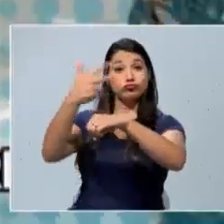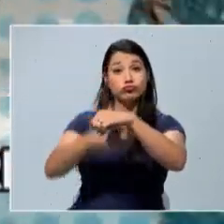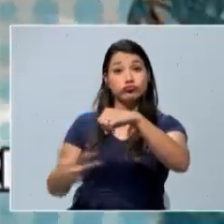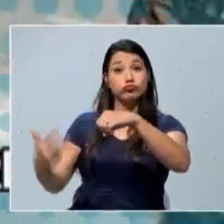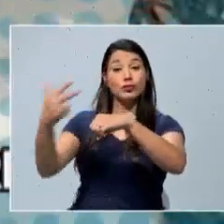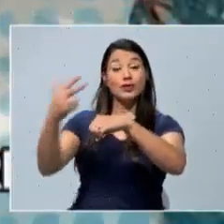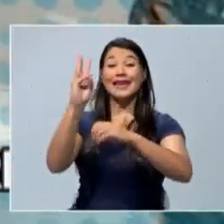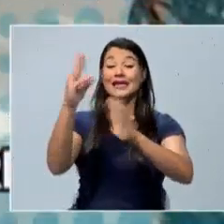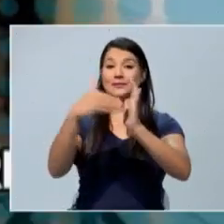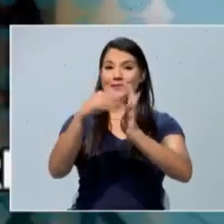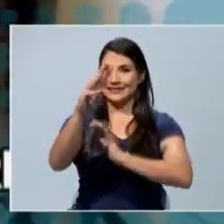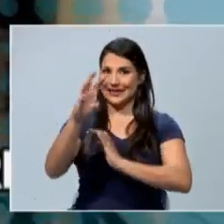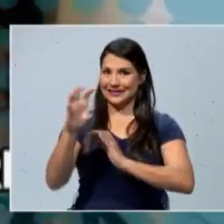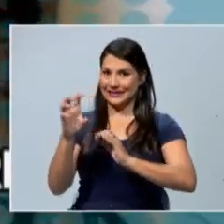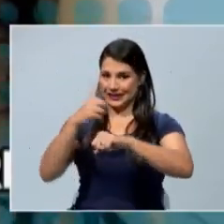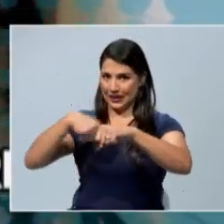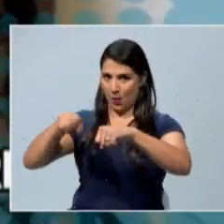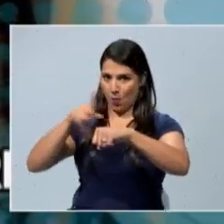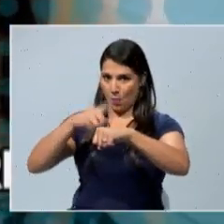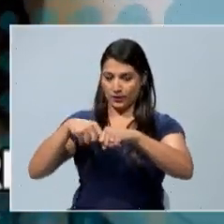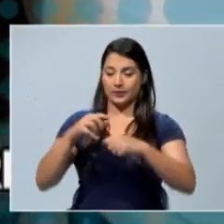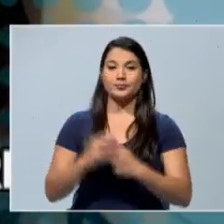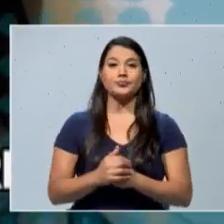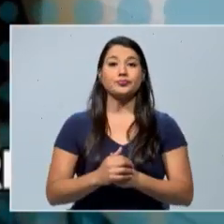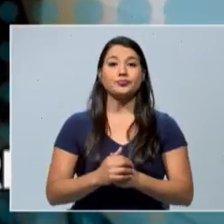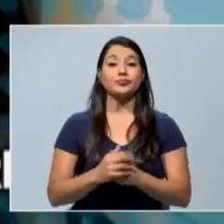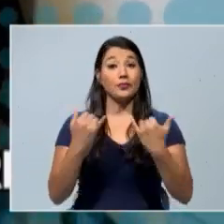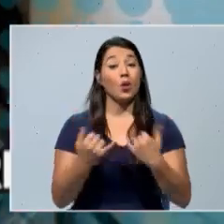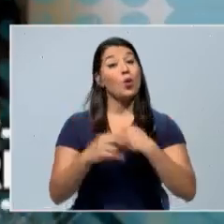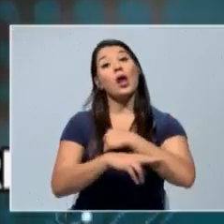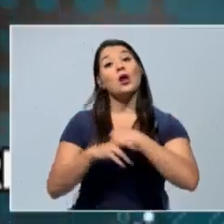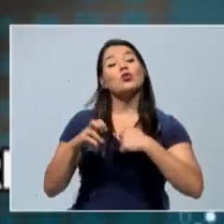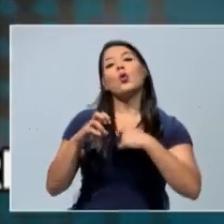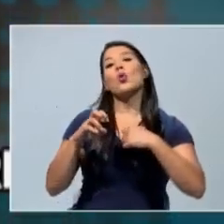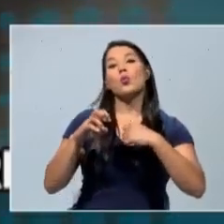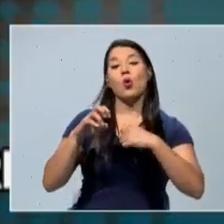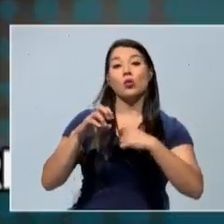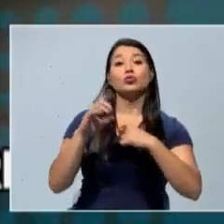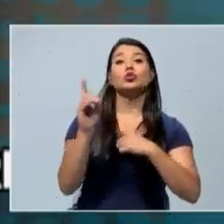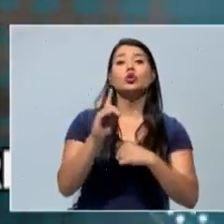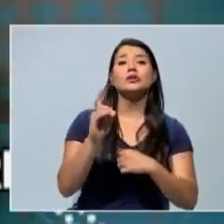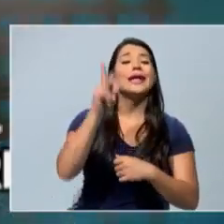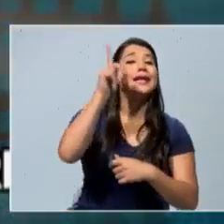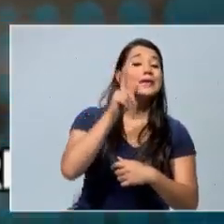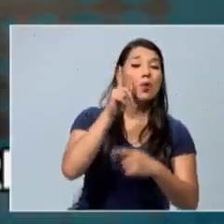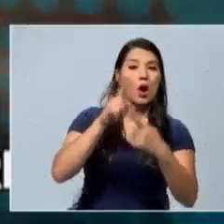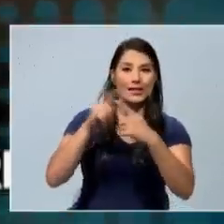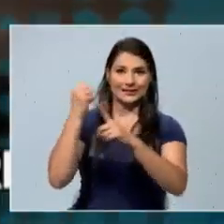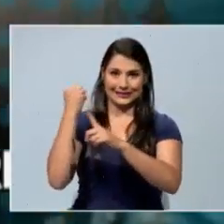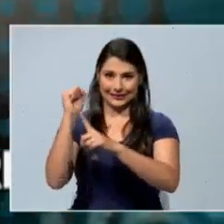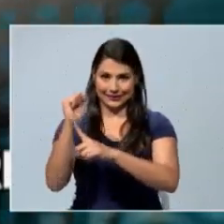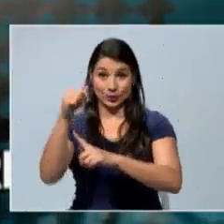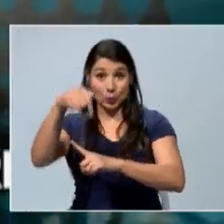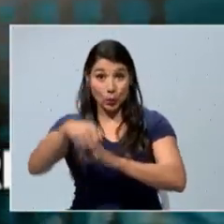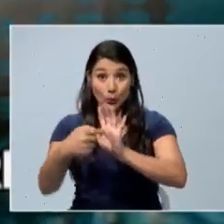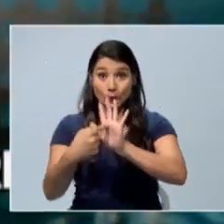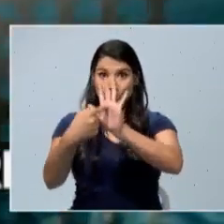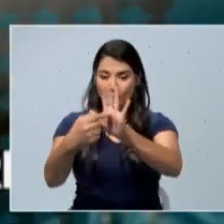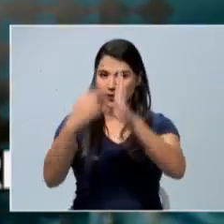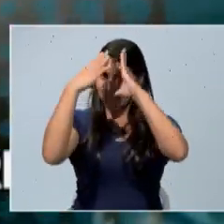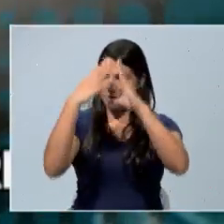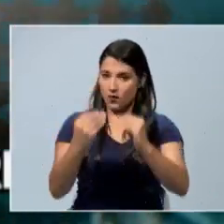El 60% de los casos de daños al poliducto de Recope se registran entre Limón y Siquirres. Hoy le presentamos los detalles en la